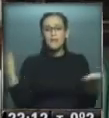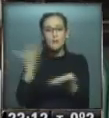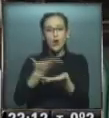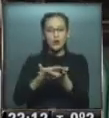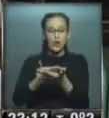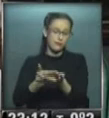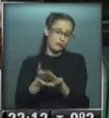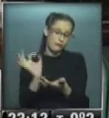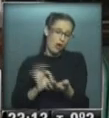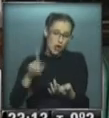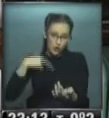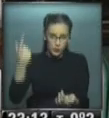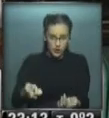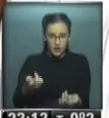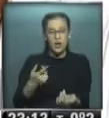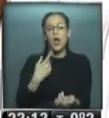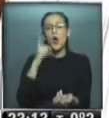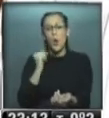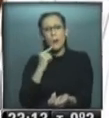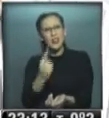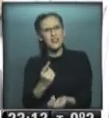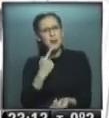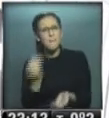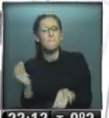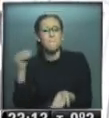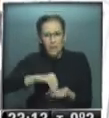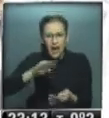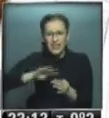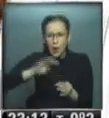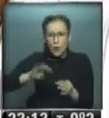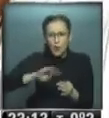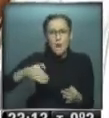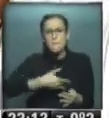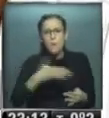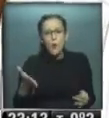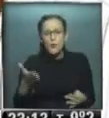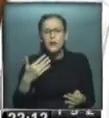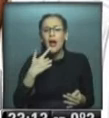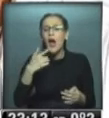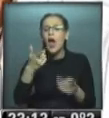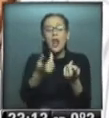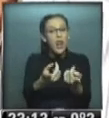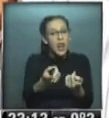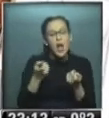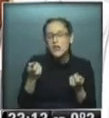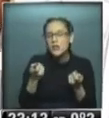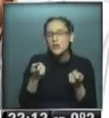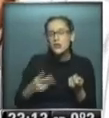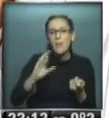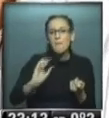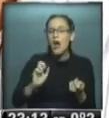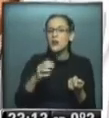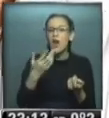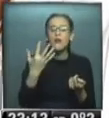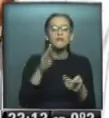próximo. Según el funcionario, el incremento de la deuda pública está determinado por las necesidades de endeudamiento de